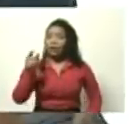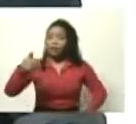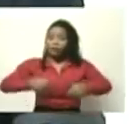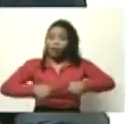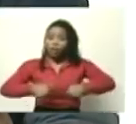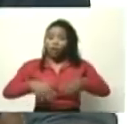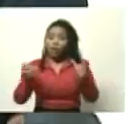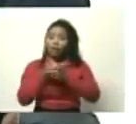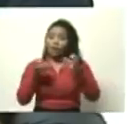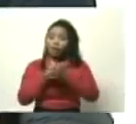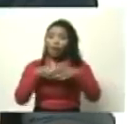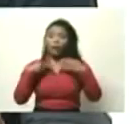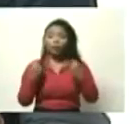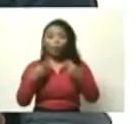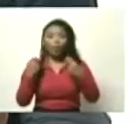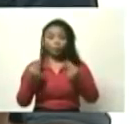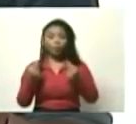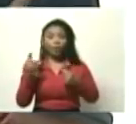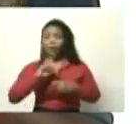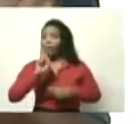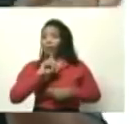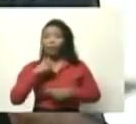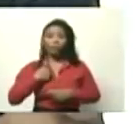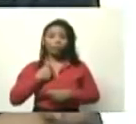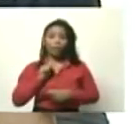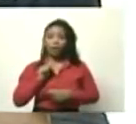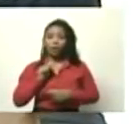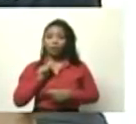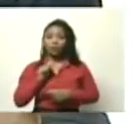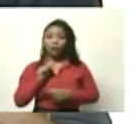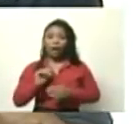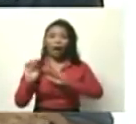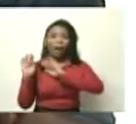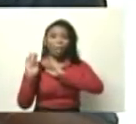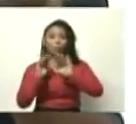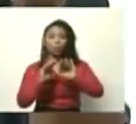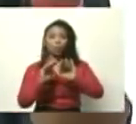de un equipo económico que no ha tenido el apoyo